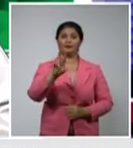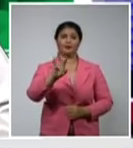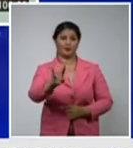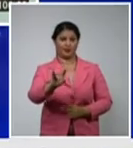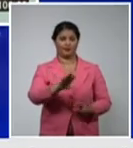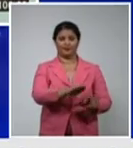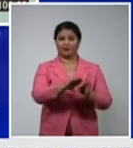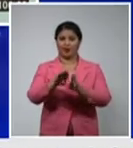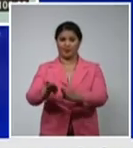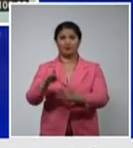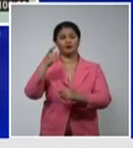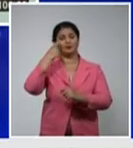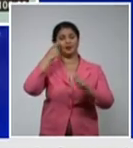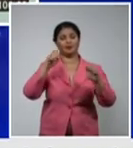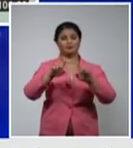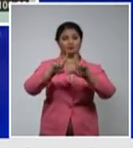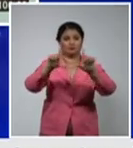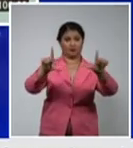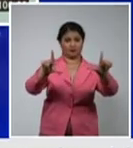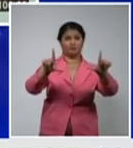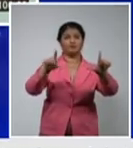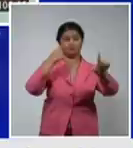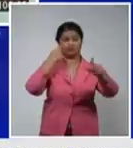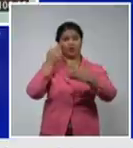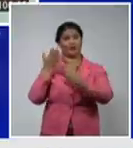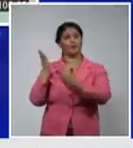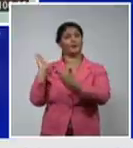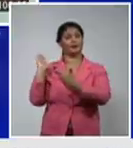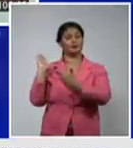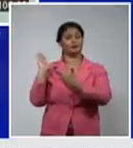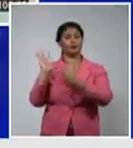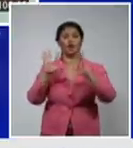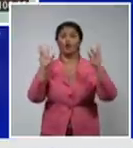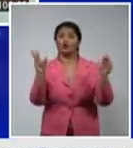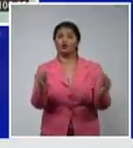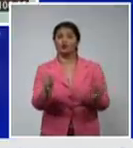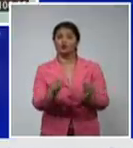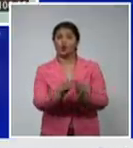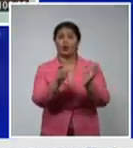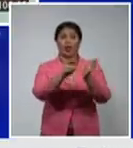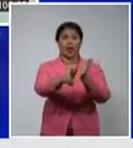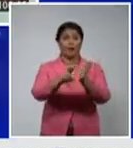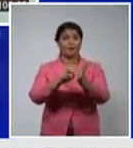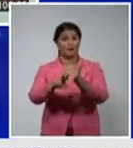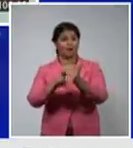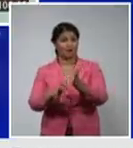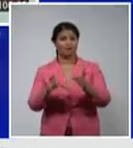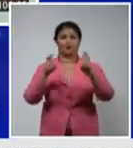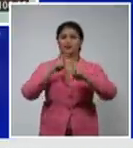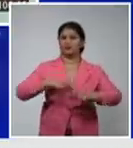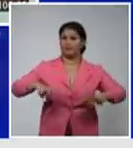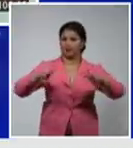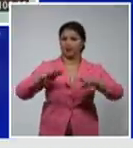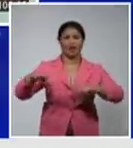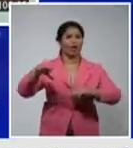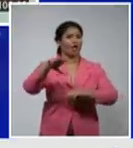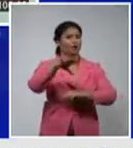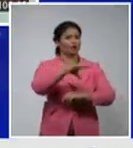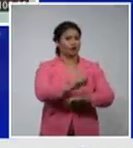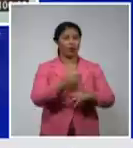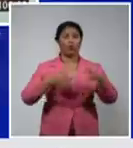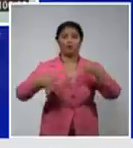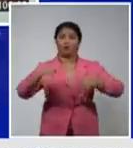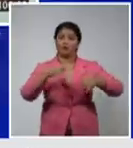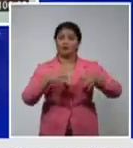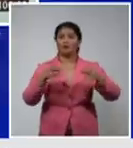el gráfico que se presenta a continuación, de todos los territorios se procesaron muestras en el día de ayer, el